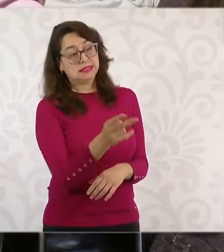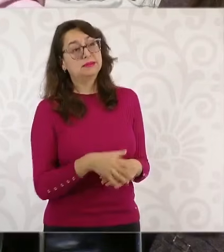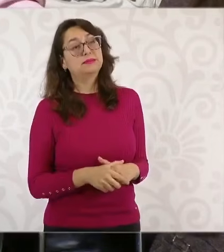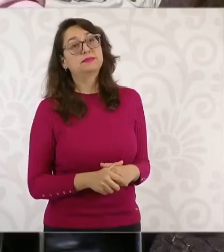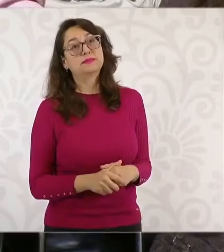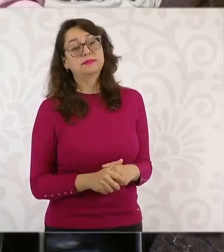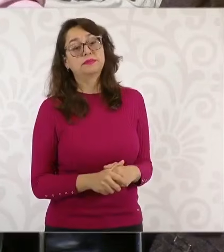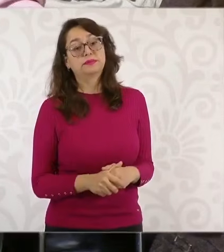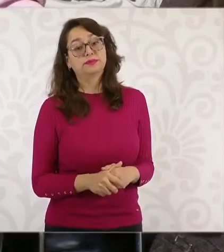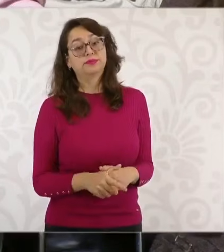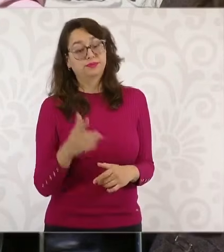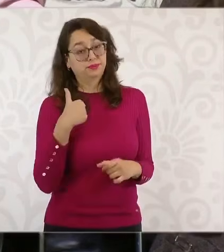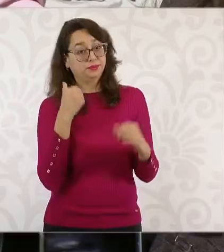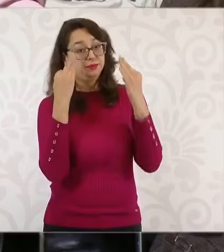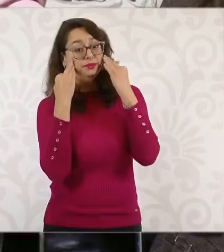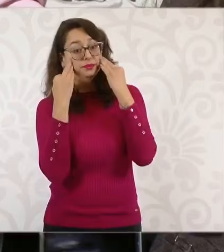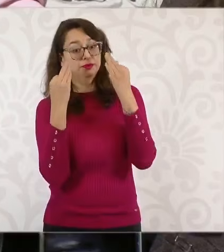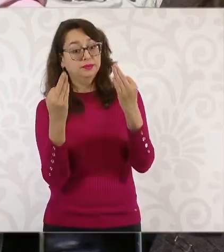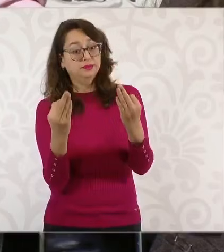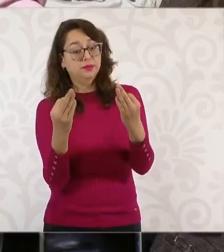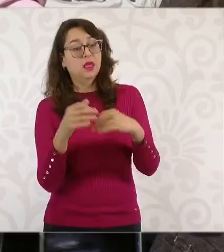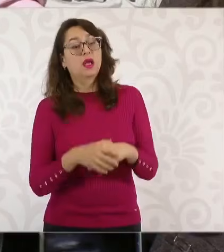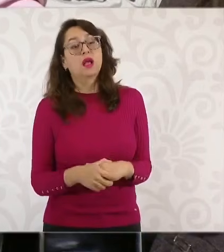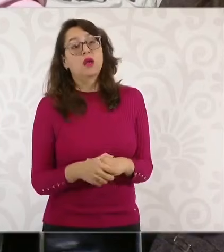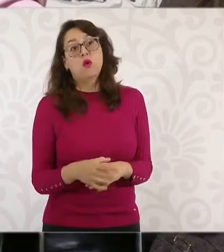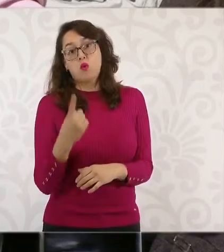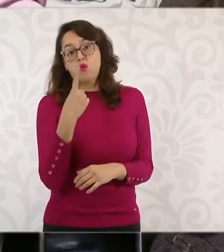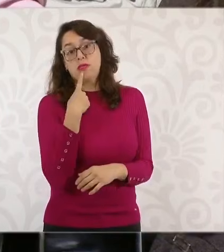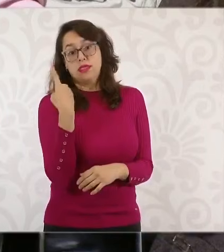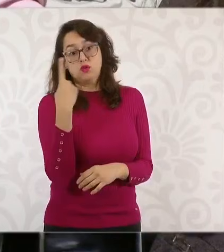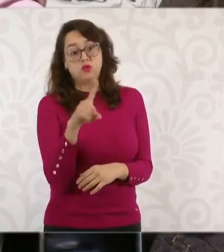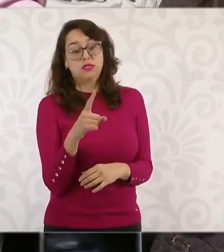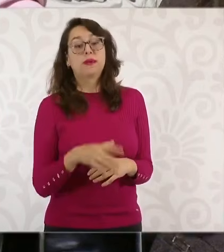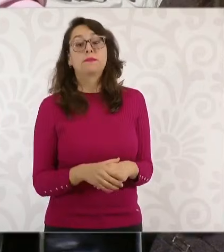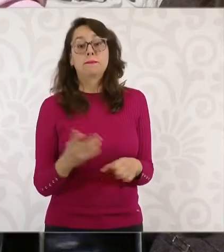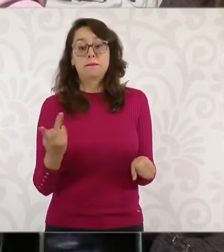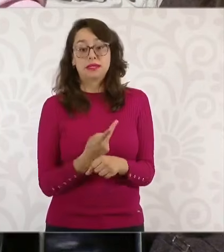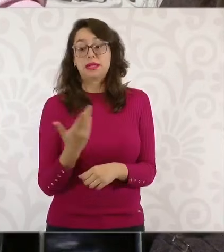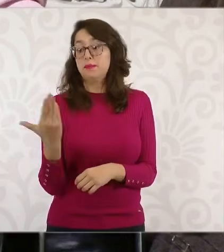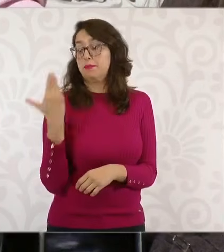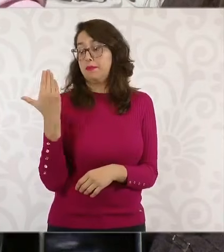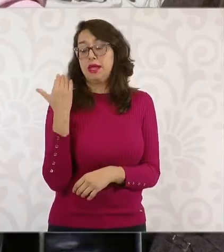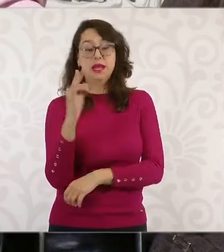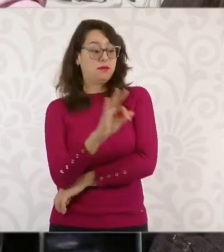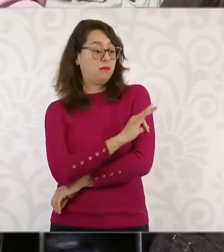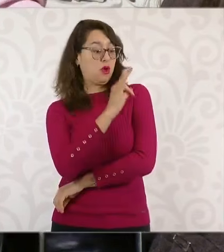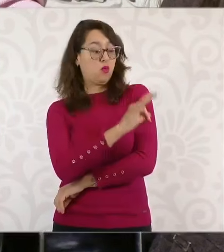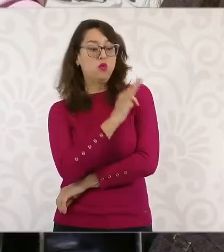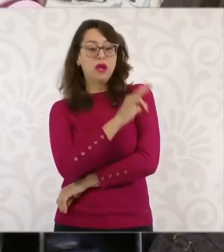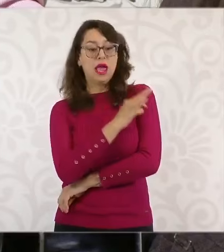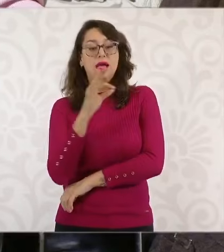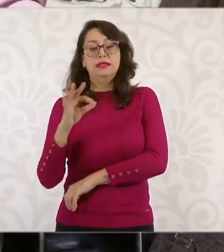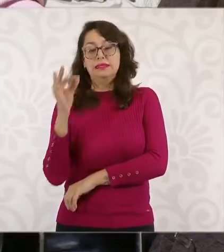atender una denuncia. Ahora con el tema de las vacunas contra el sarampión, al menos en lo que